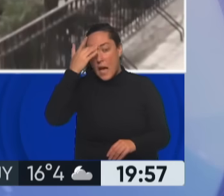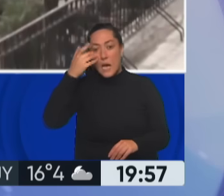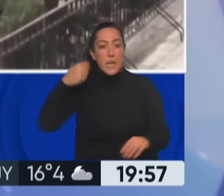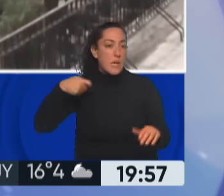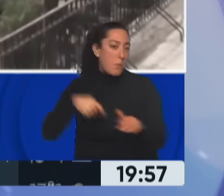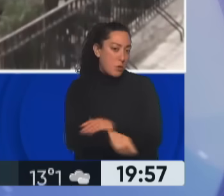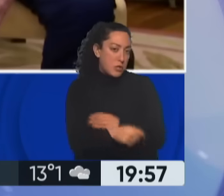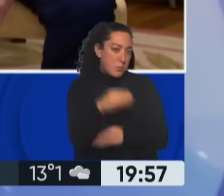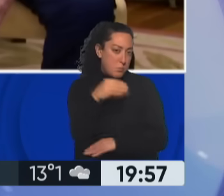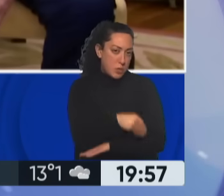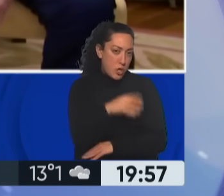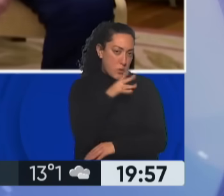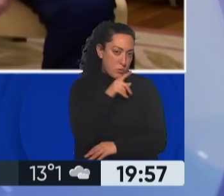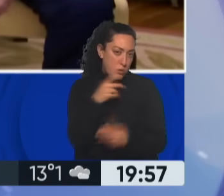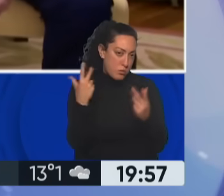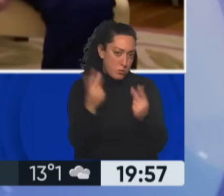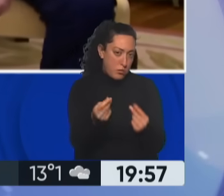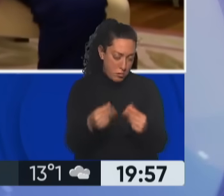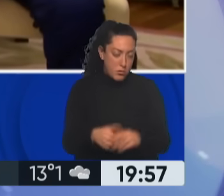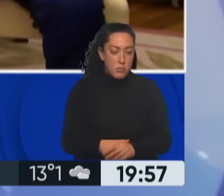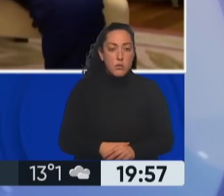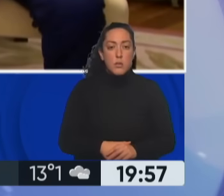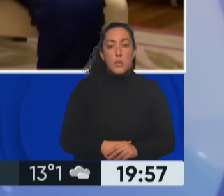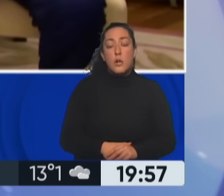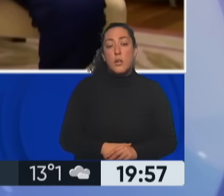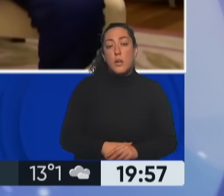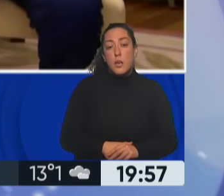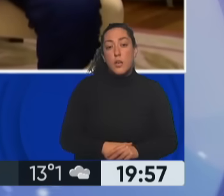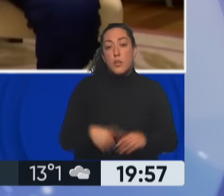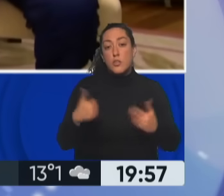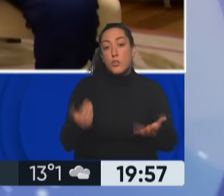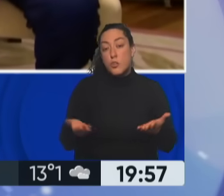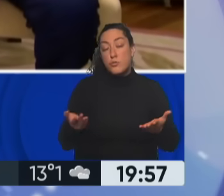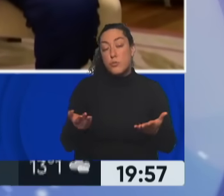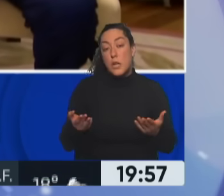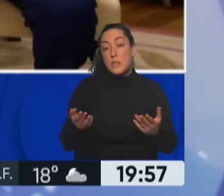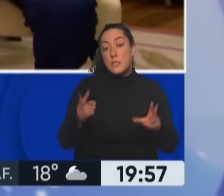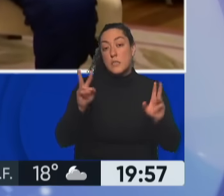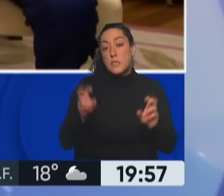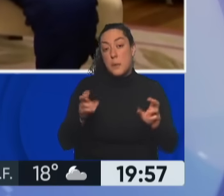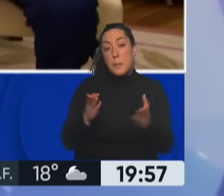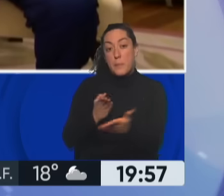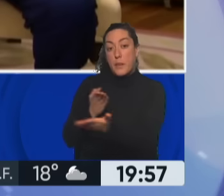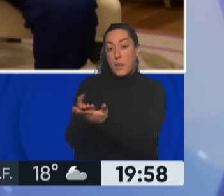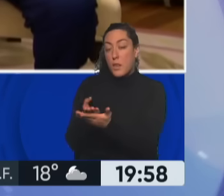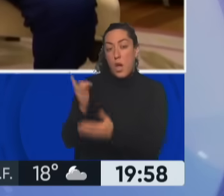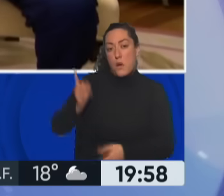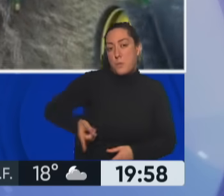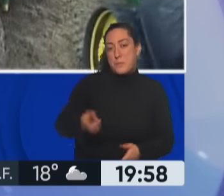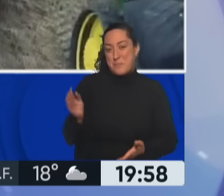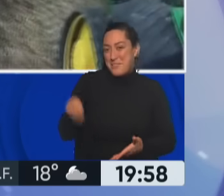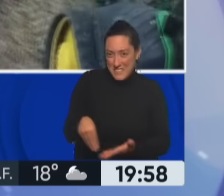de importar petróleo de Rusia, bueno, con esta acusación que suma un condimento más en este pedido que se hace, y veremos